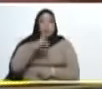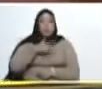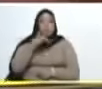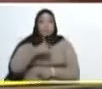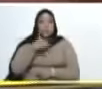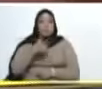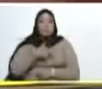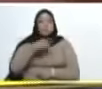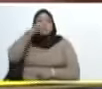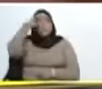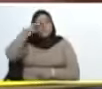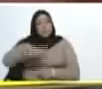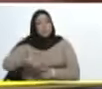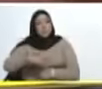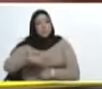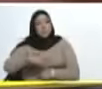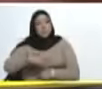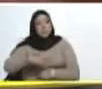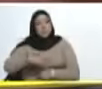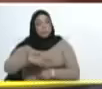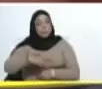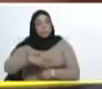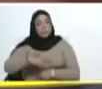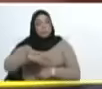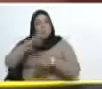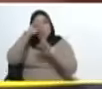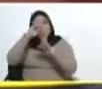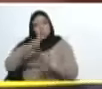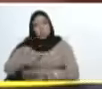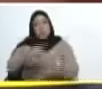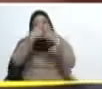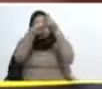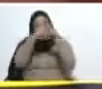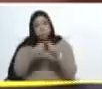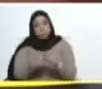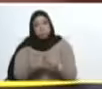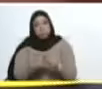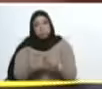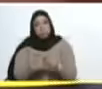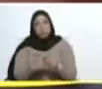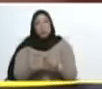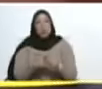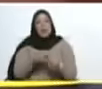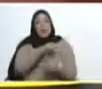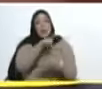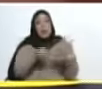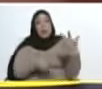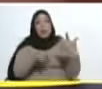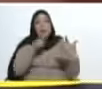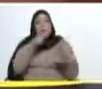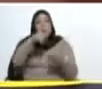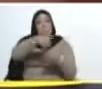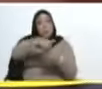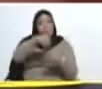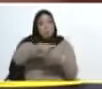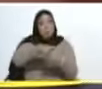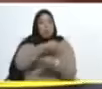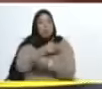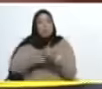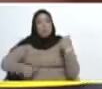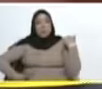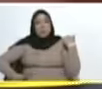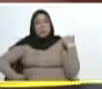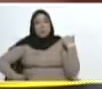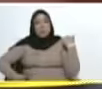y respetando el resultado del referendo consultivo, el ciudadano